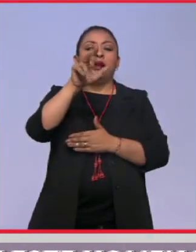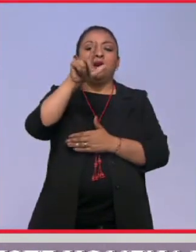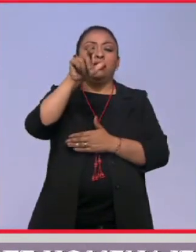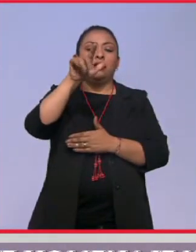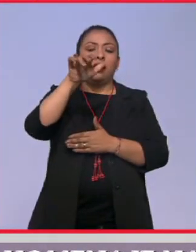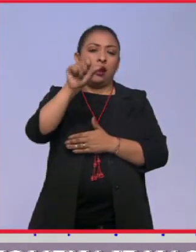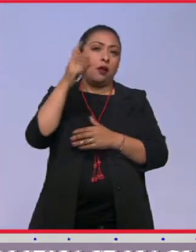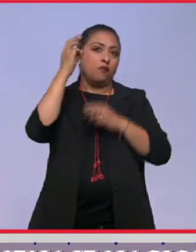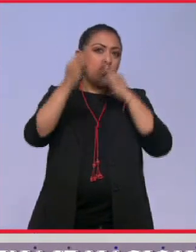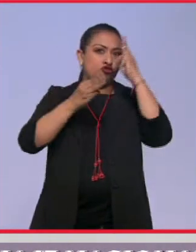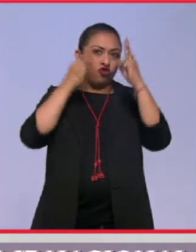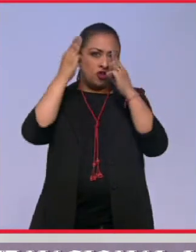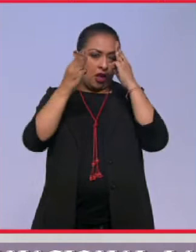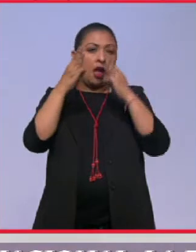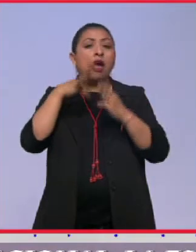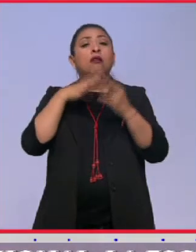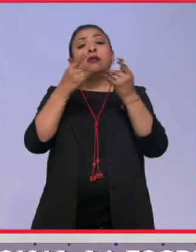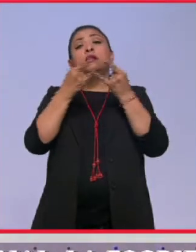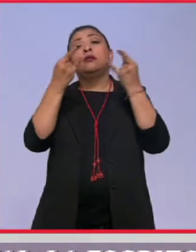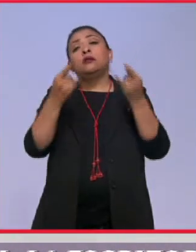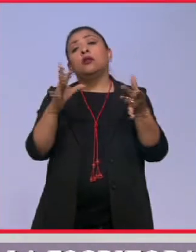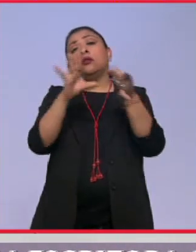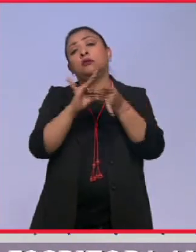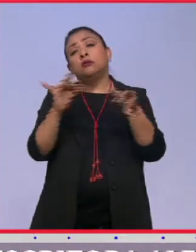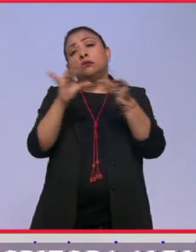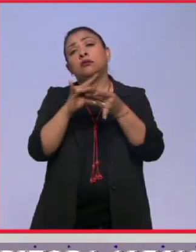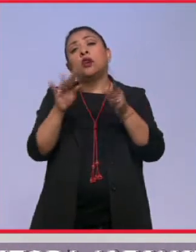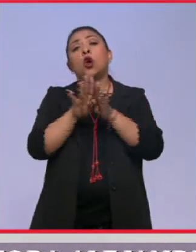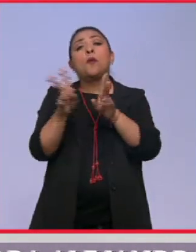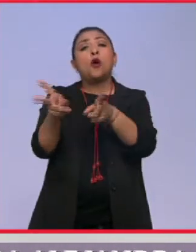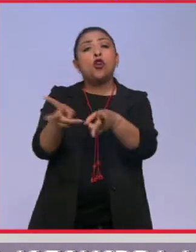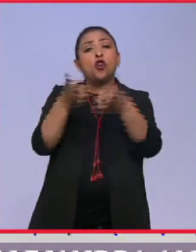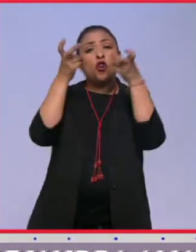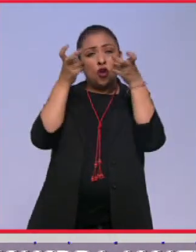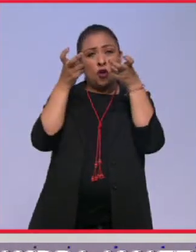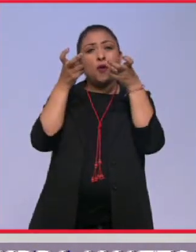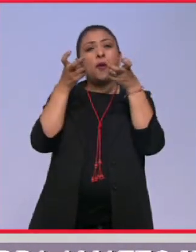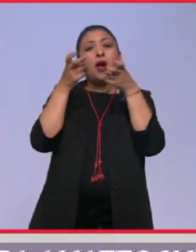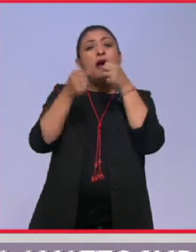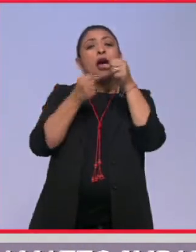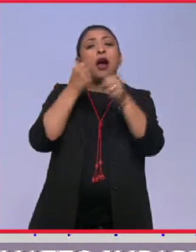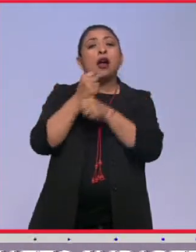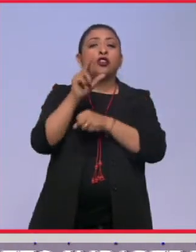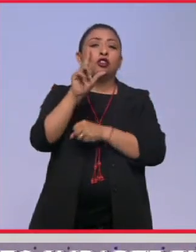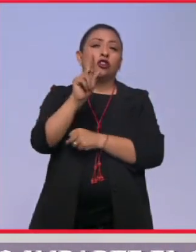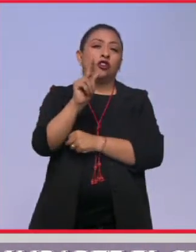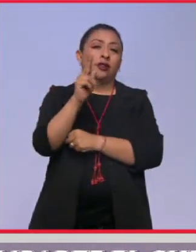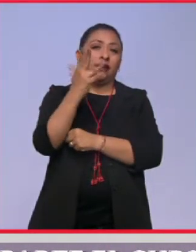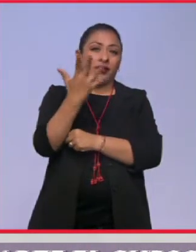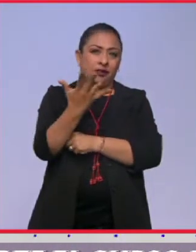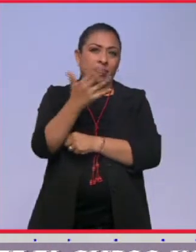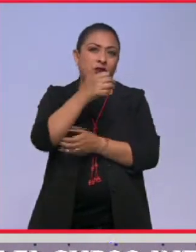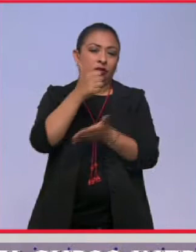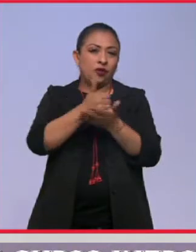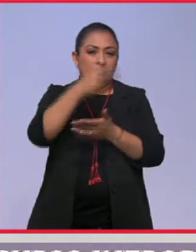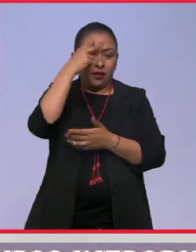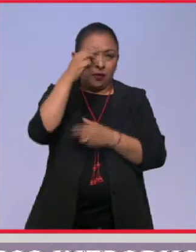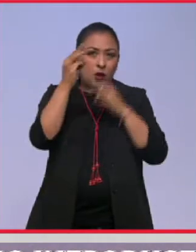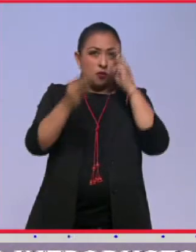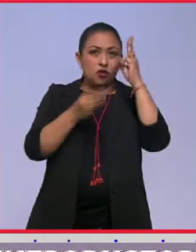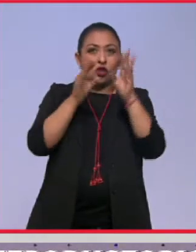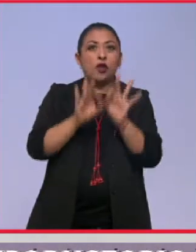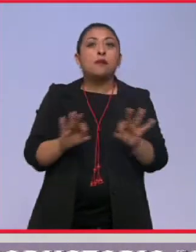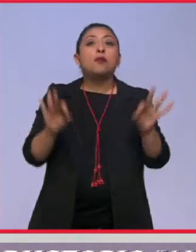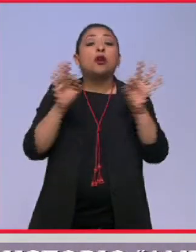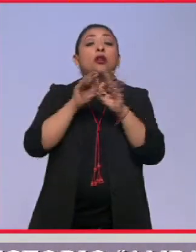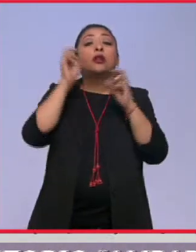Museo, cuenta la historia de este robo del año 85 en Ciudad de México, en el museo más importante,